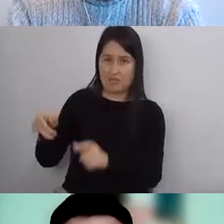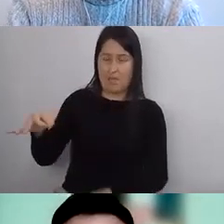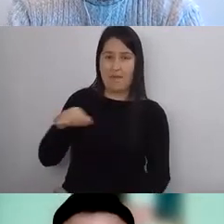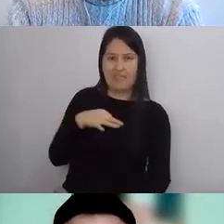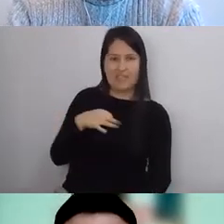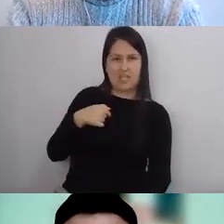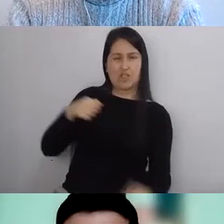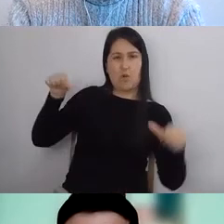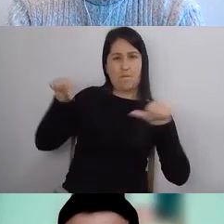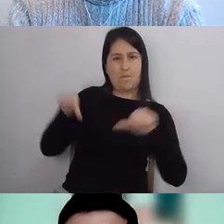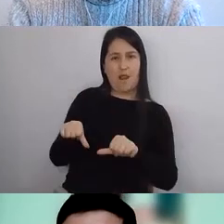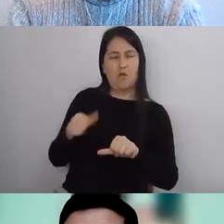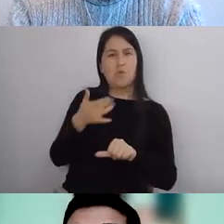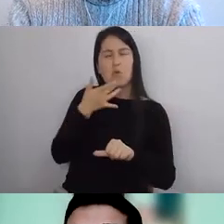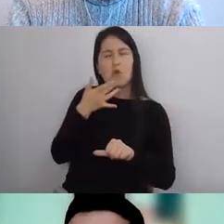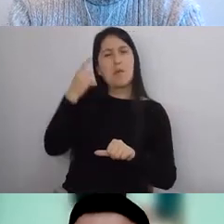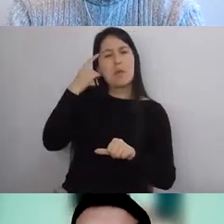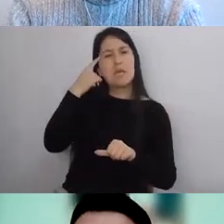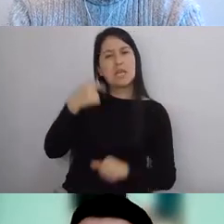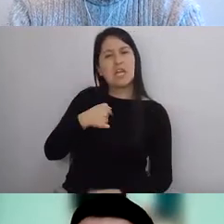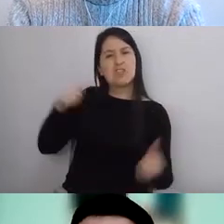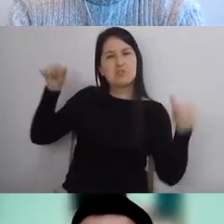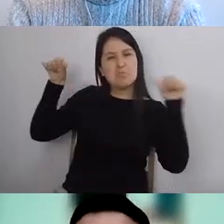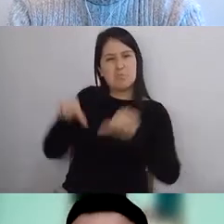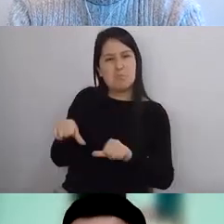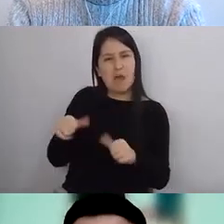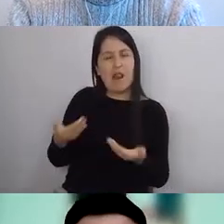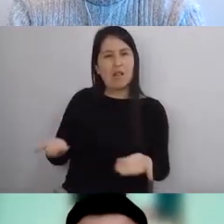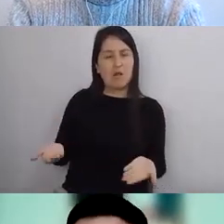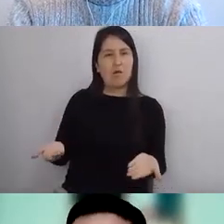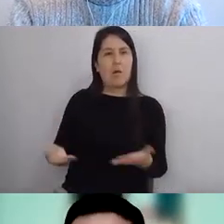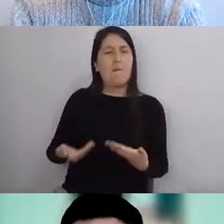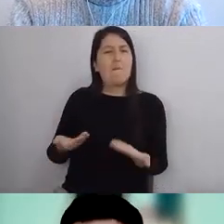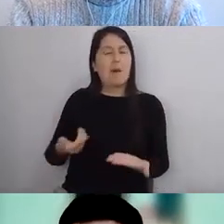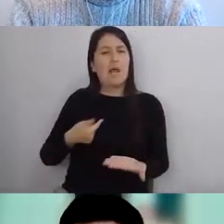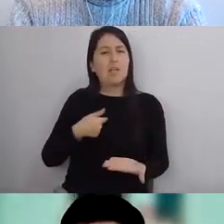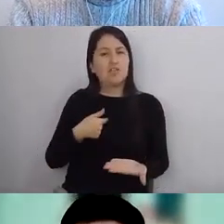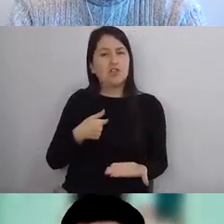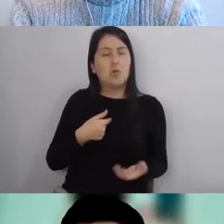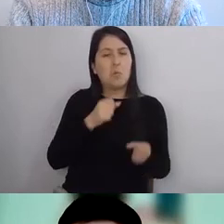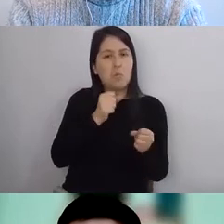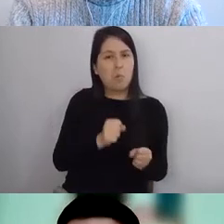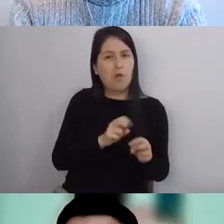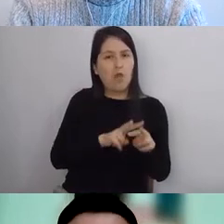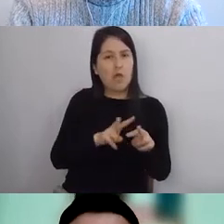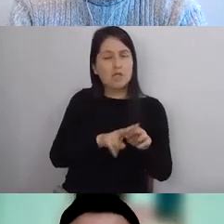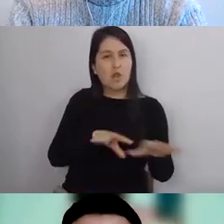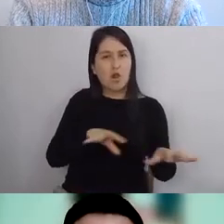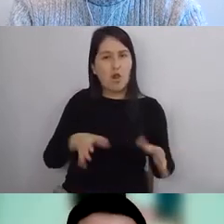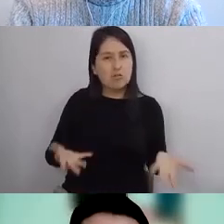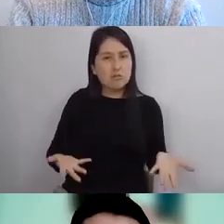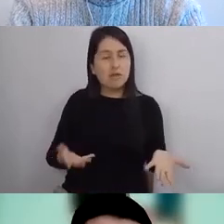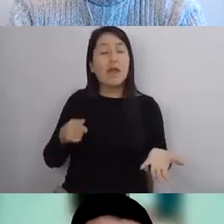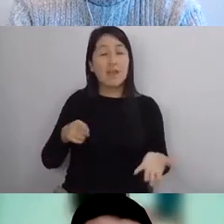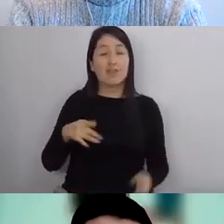dónde tienen esta noción de que yo soy pésimo o malo para poder desarrollar tal cosa. Creo que Sí. eso también es